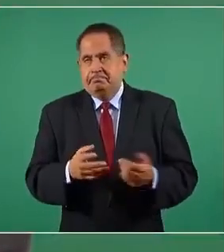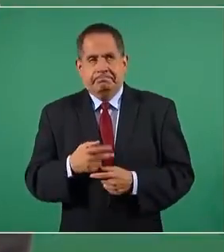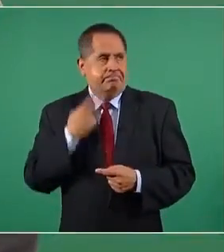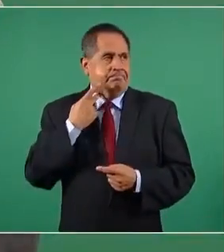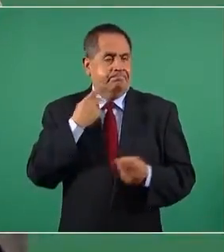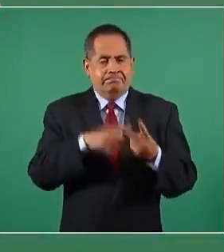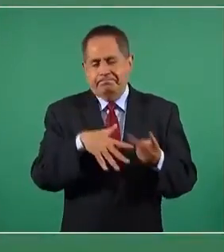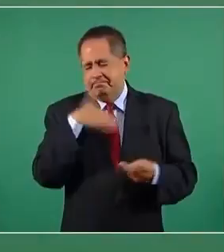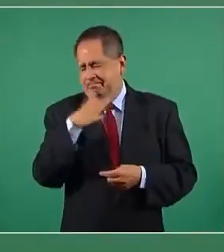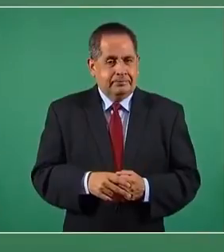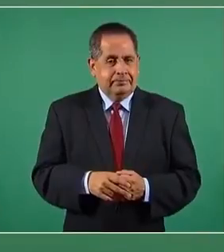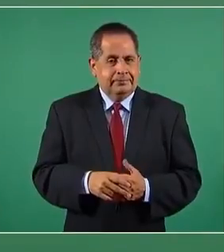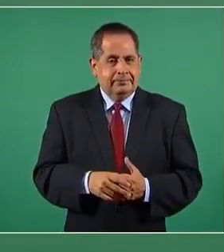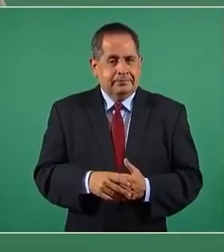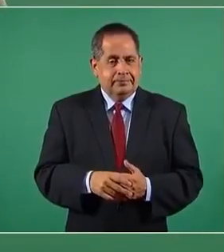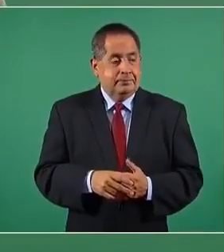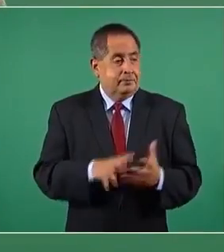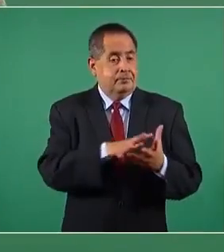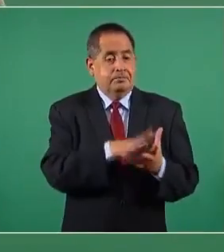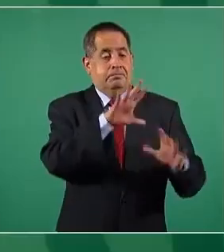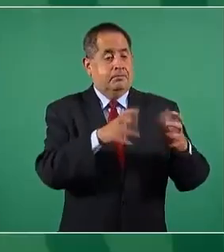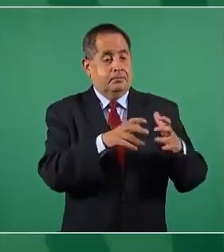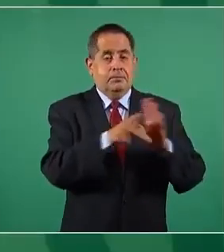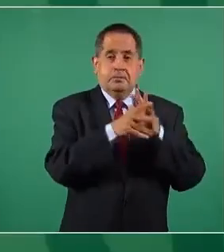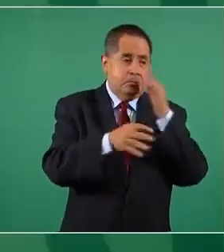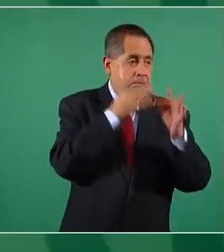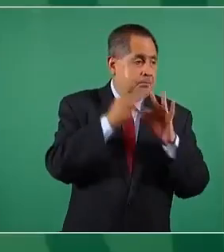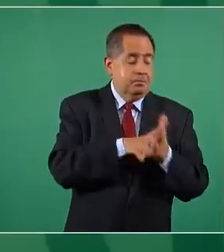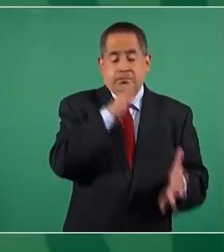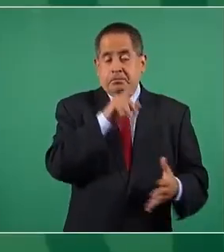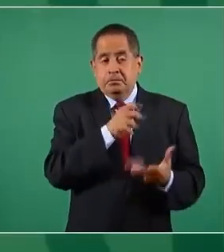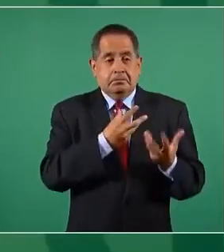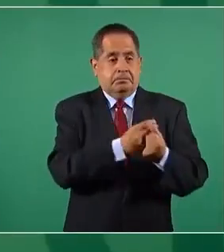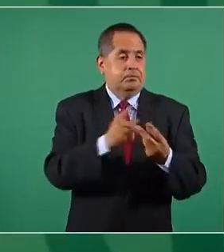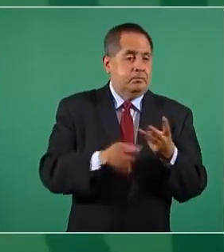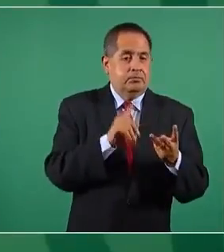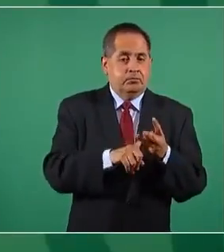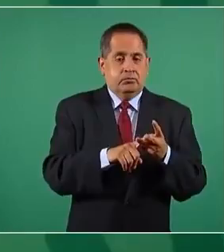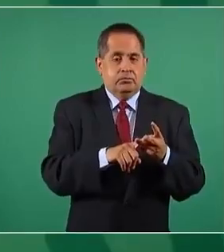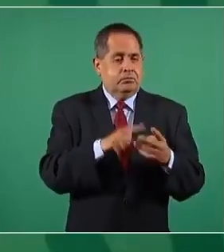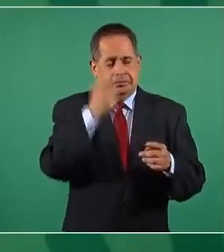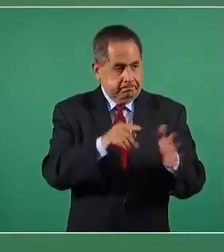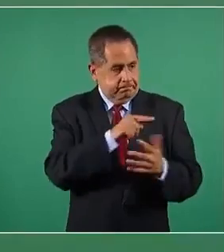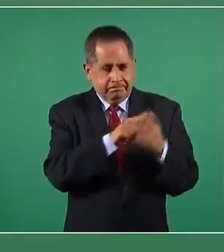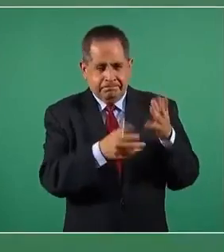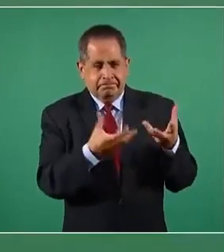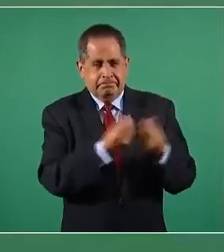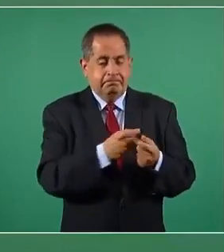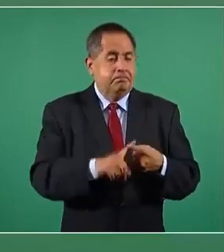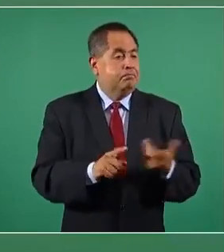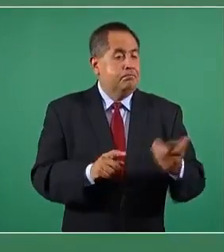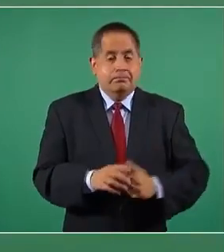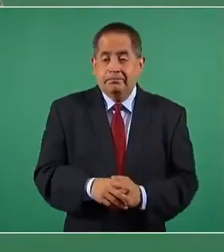políticos, corruptos, la mayoría de los medios de información, los sectores más retrógradas, salió